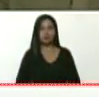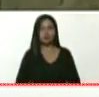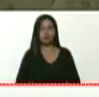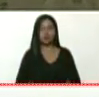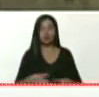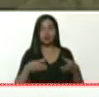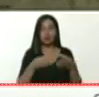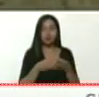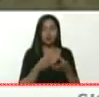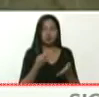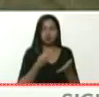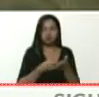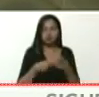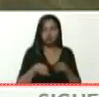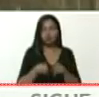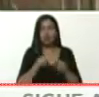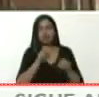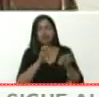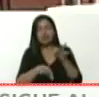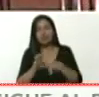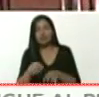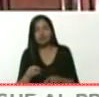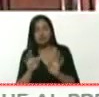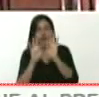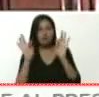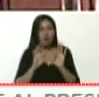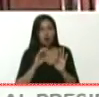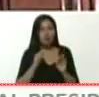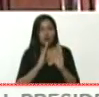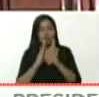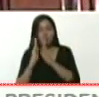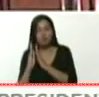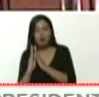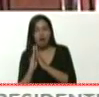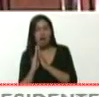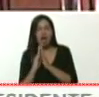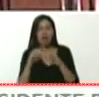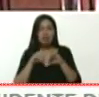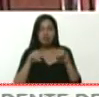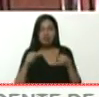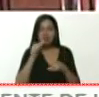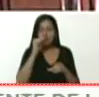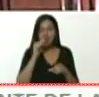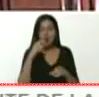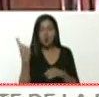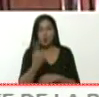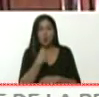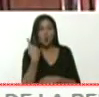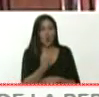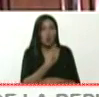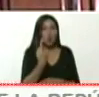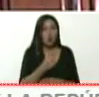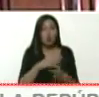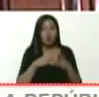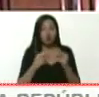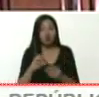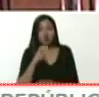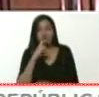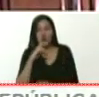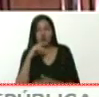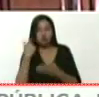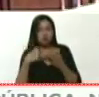Equipos e implementos agrícolas y manejo de recursos hídricos y sistemas de riego. Vale oro toda esta